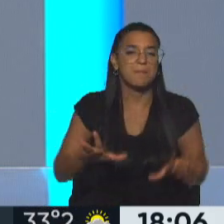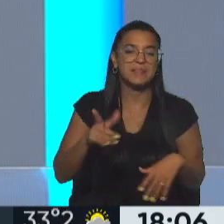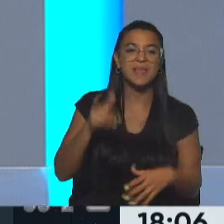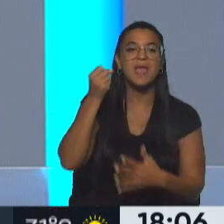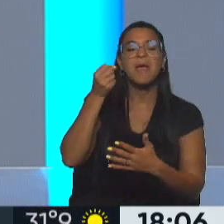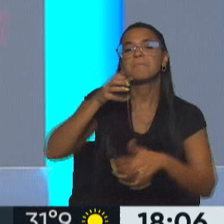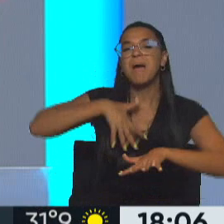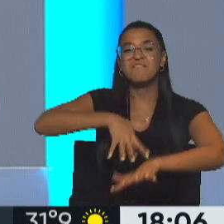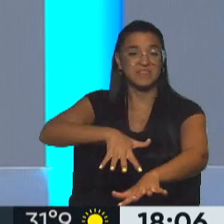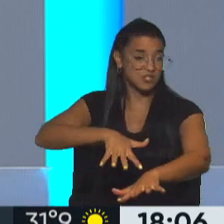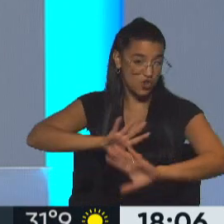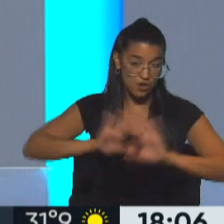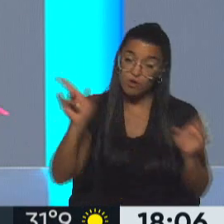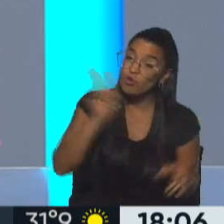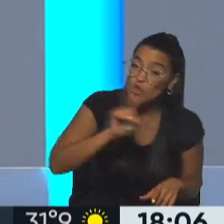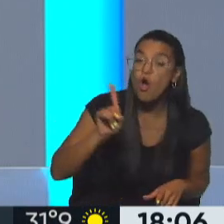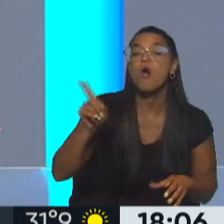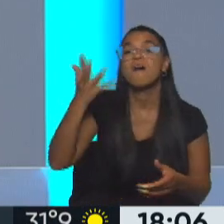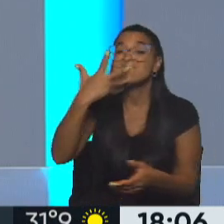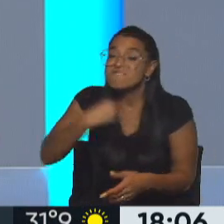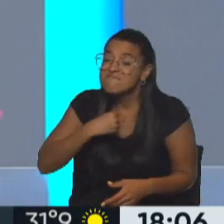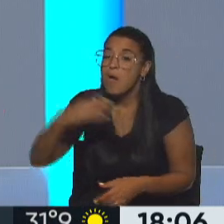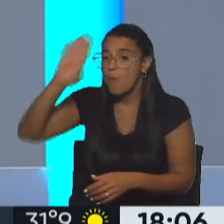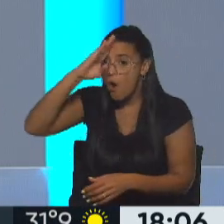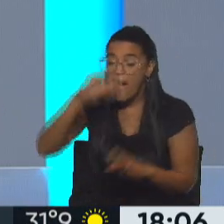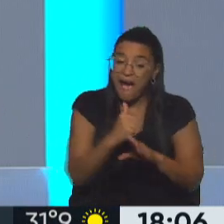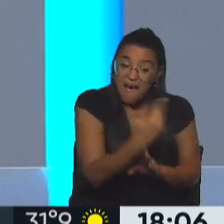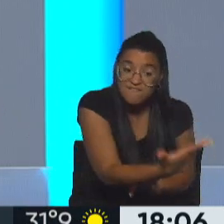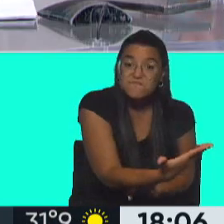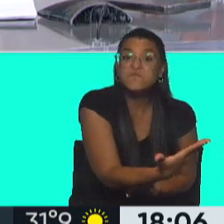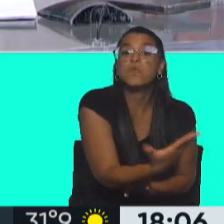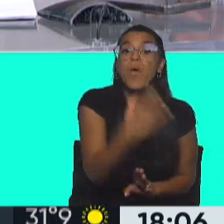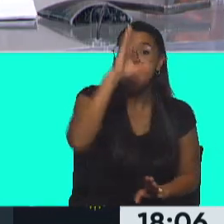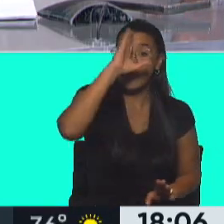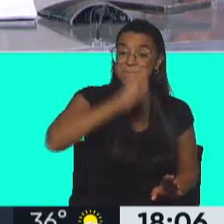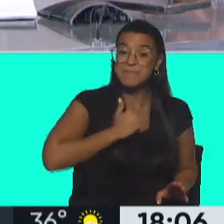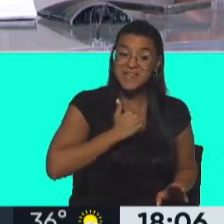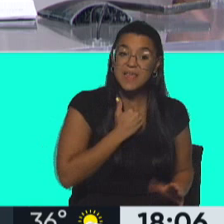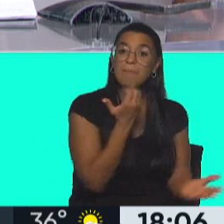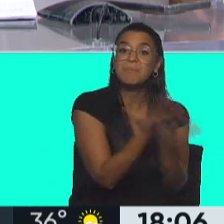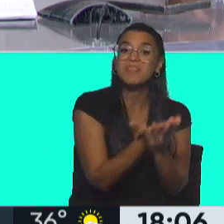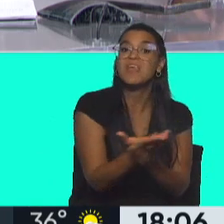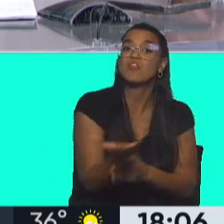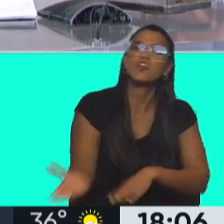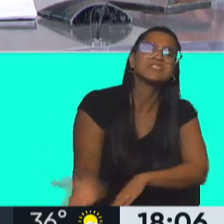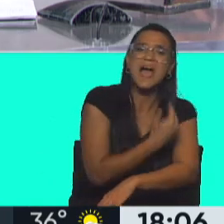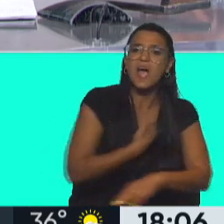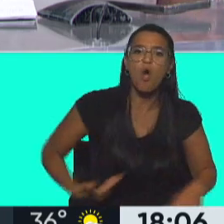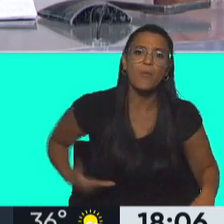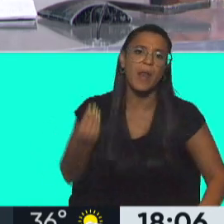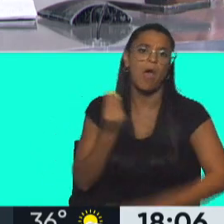manifestaciones eran bolsonaristas afuera de la sede militares pidiendo un golpe de estado